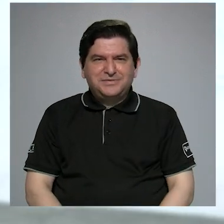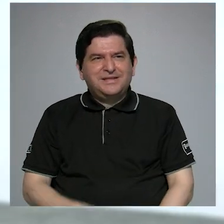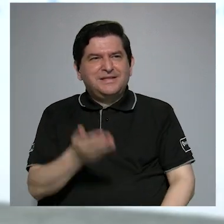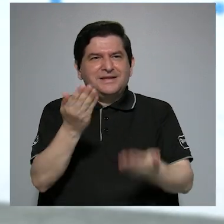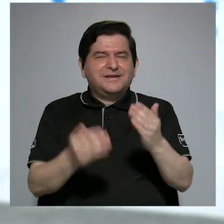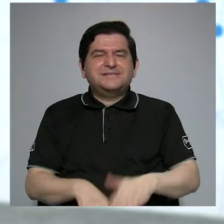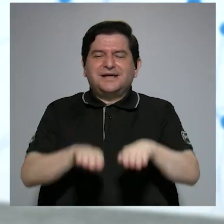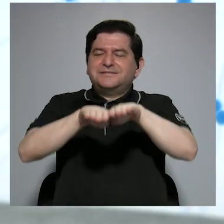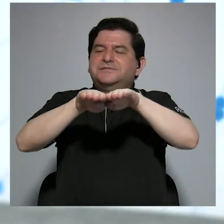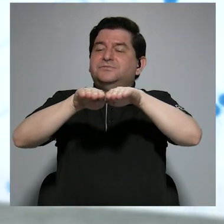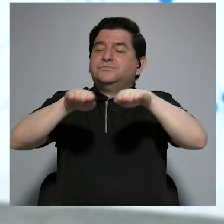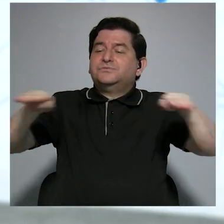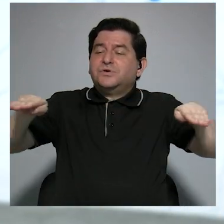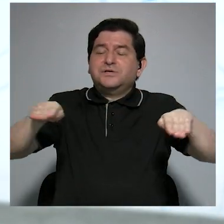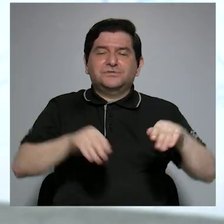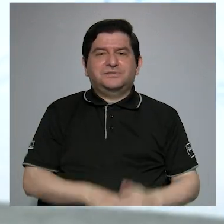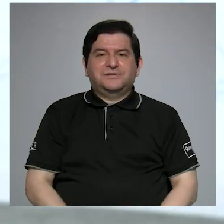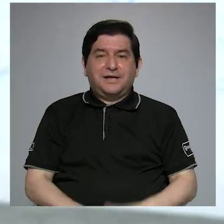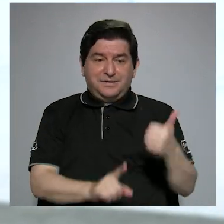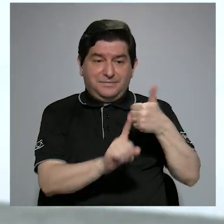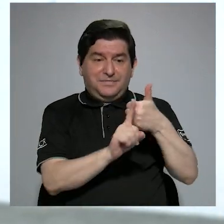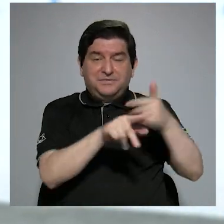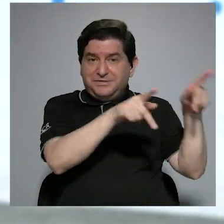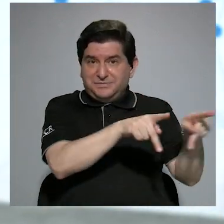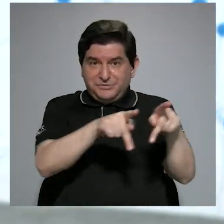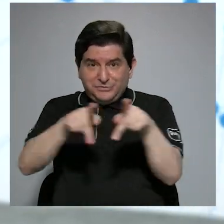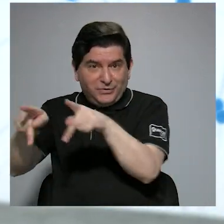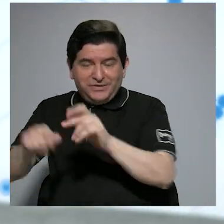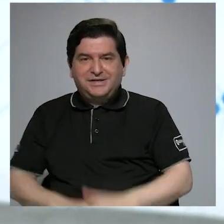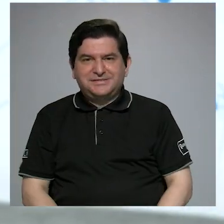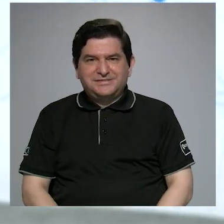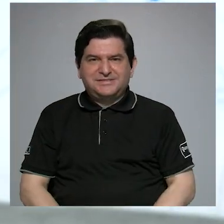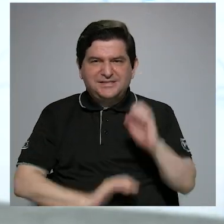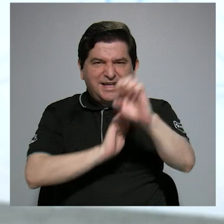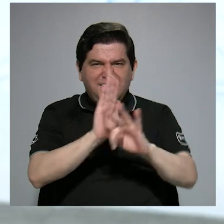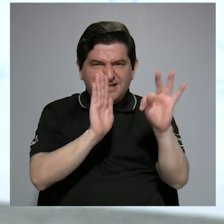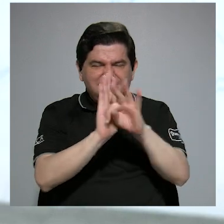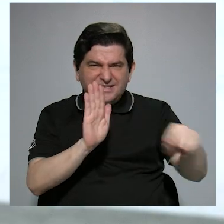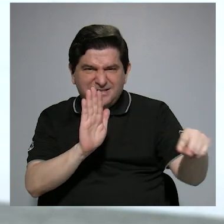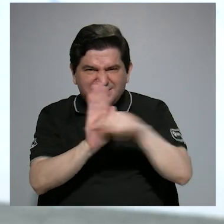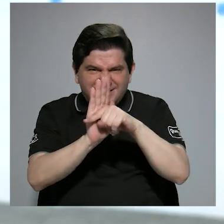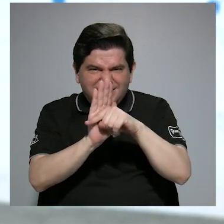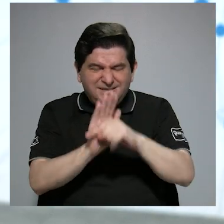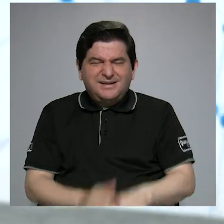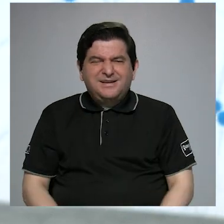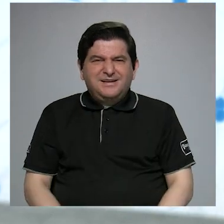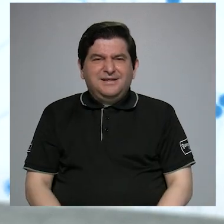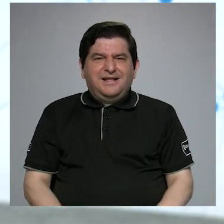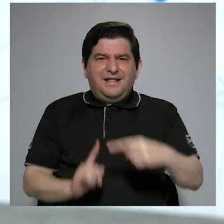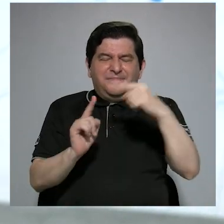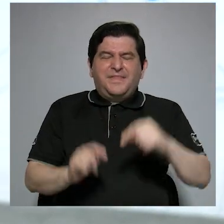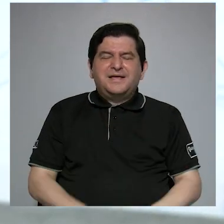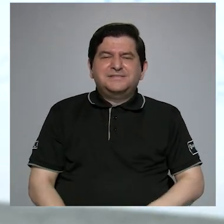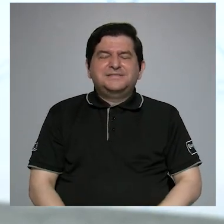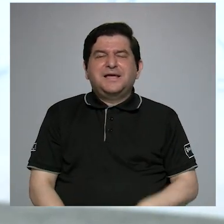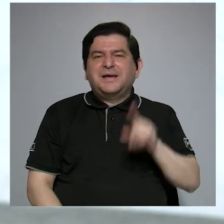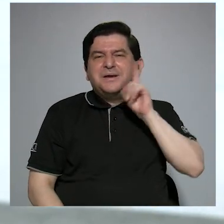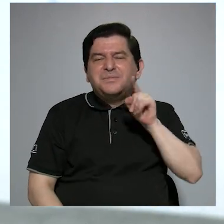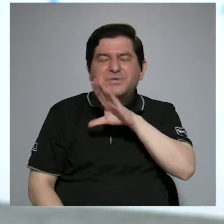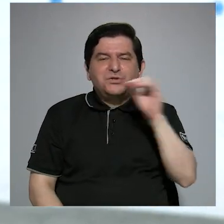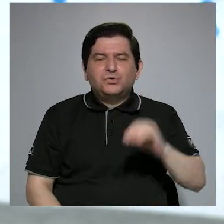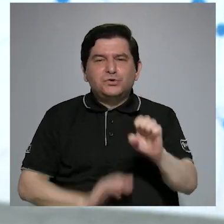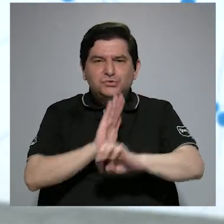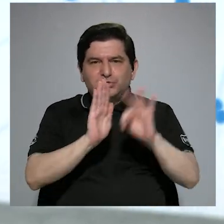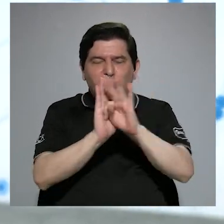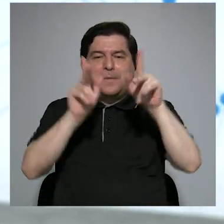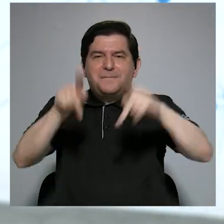un poquito más horizontal entre las personas. Claro. Entonces, los estigmas, ¿verdad?, surgen a partir de mitos o estereotipos que